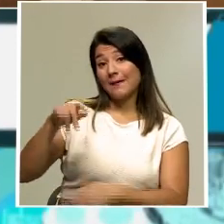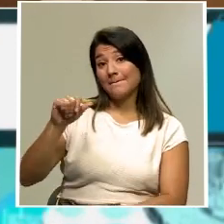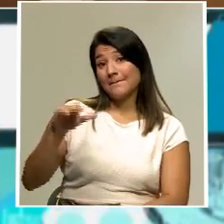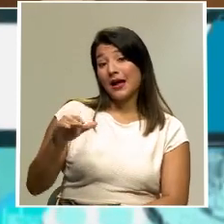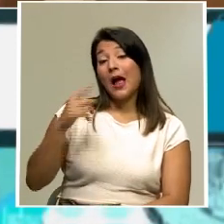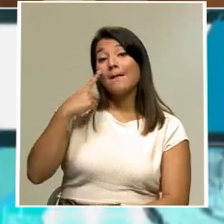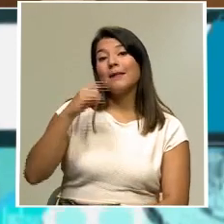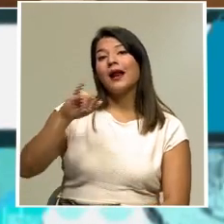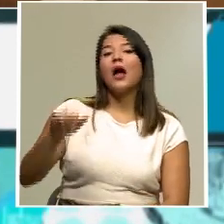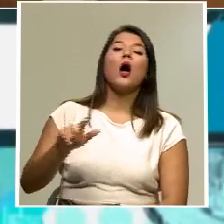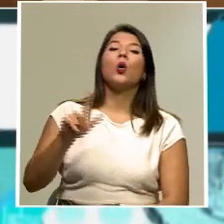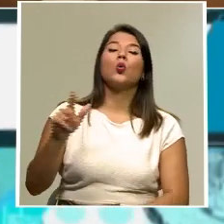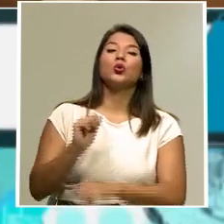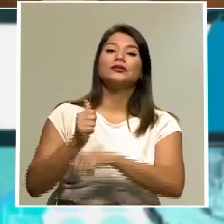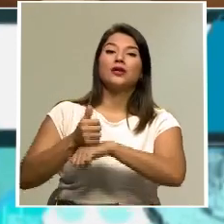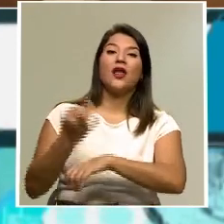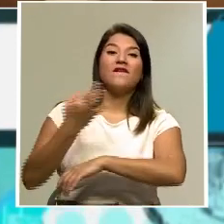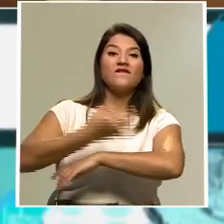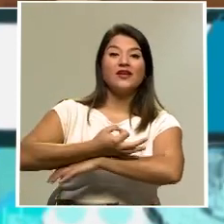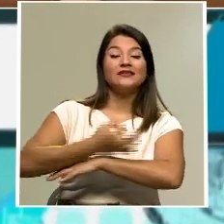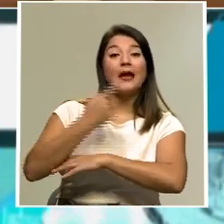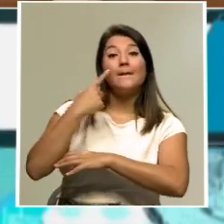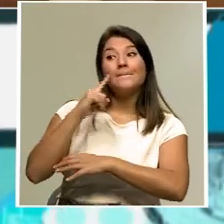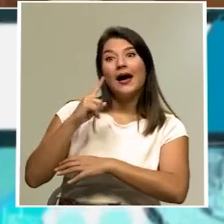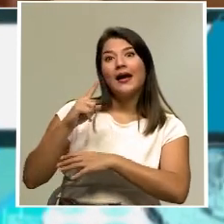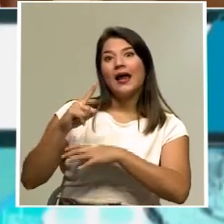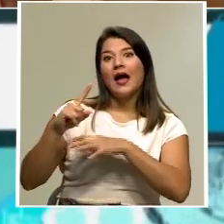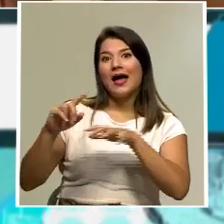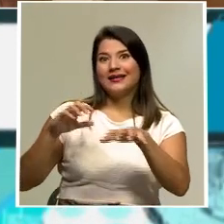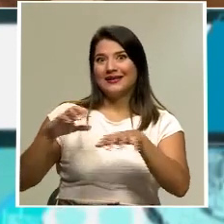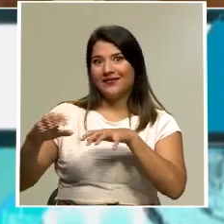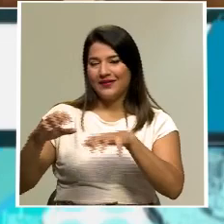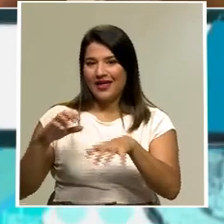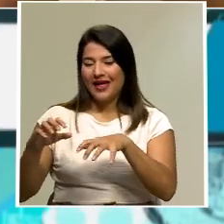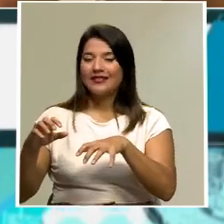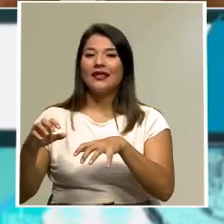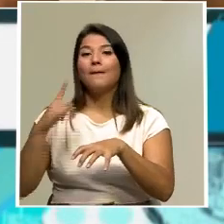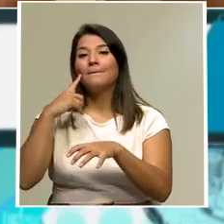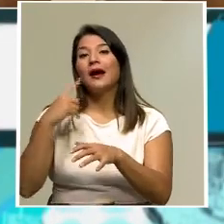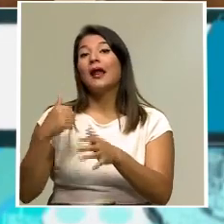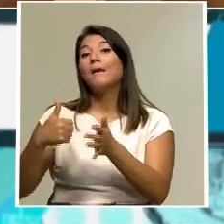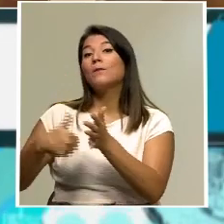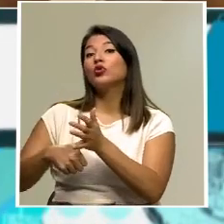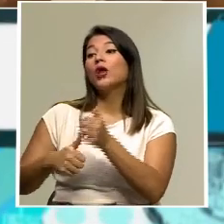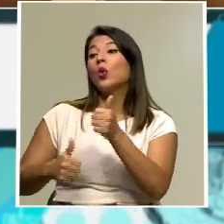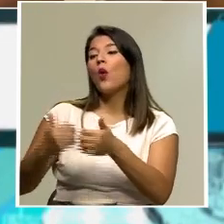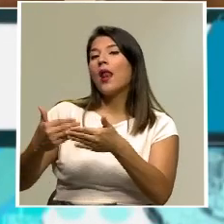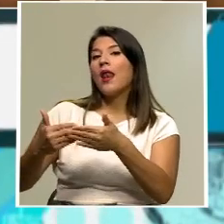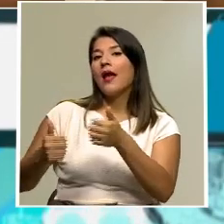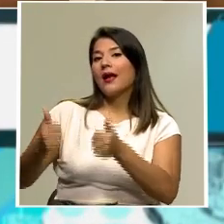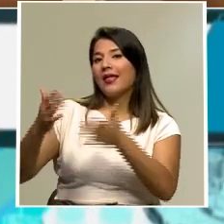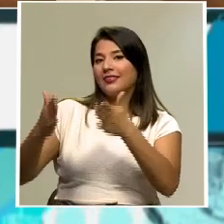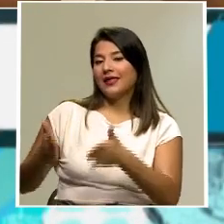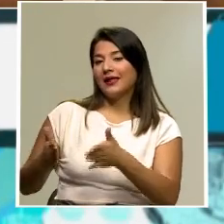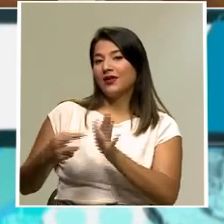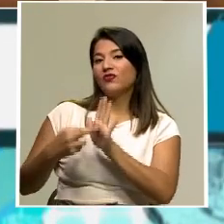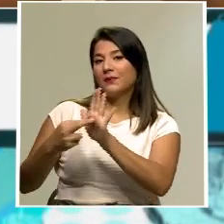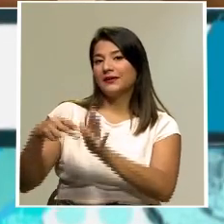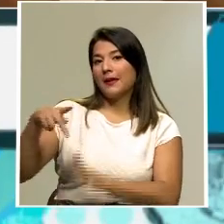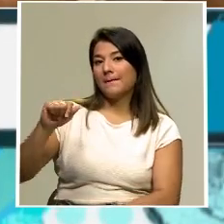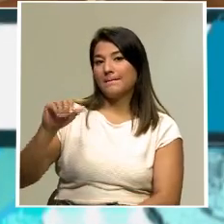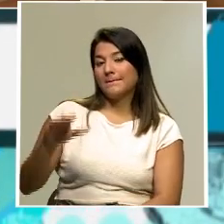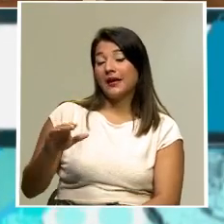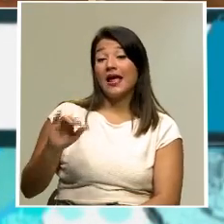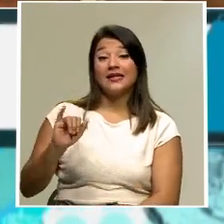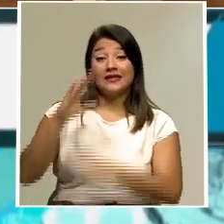julio definida la fecha de su convención, pero bueno, esto todavía está por concretarse en la próxima Asamblea Nacional.